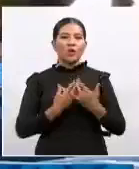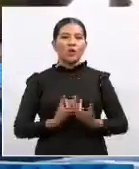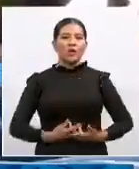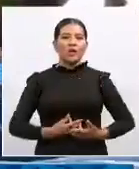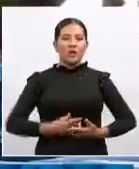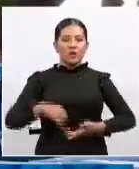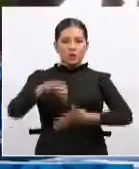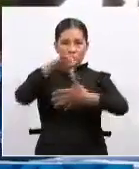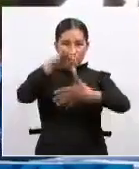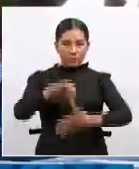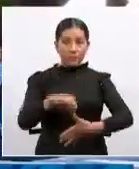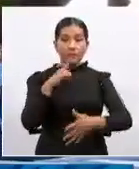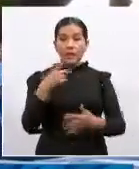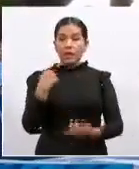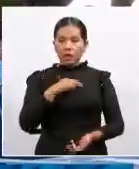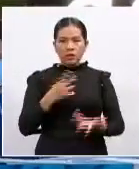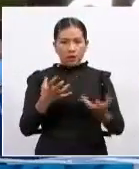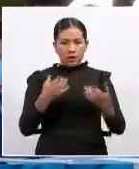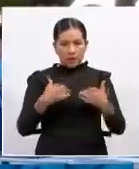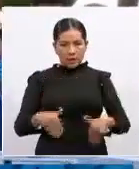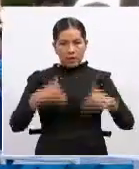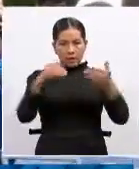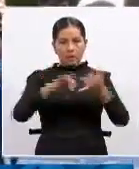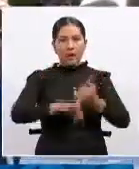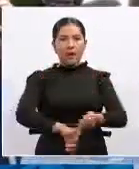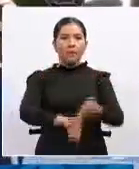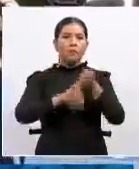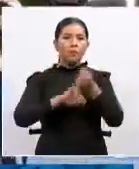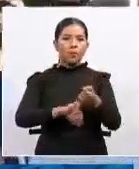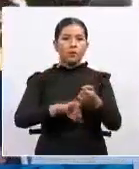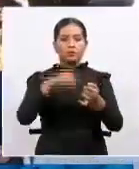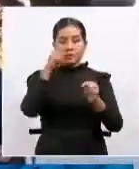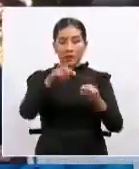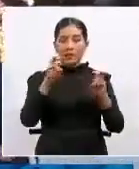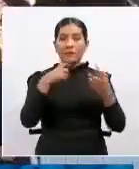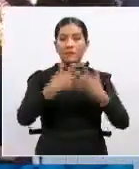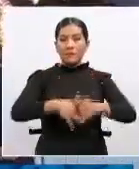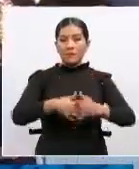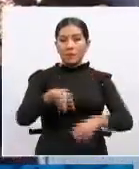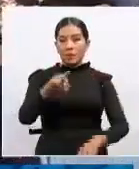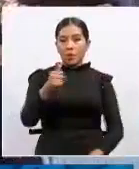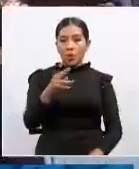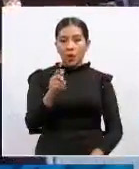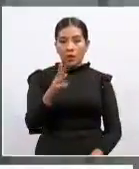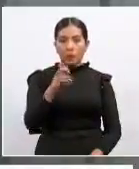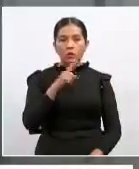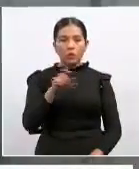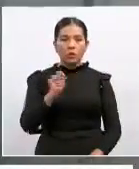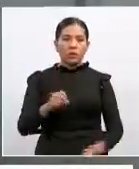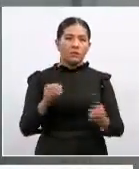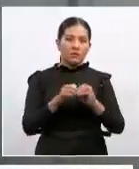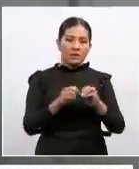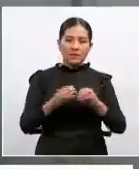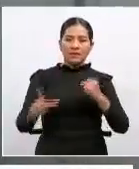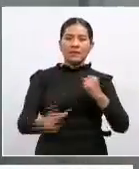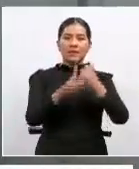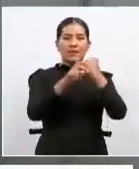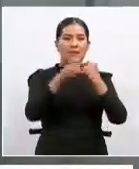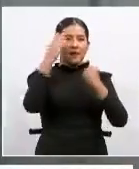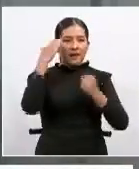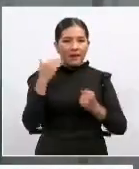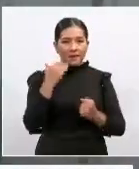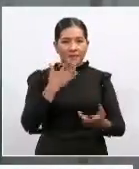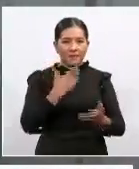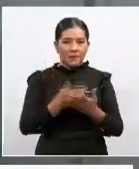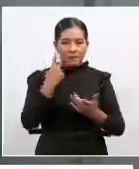atrevida apuesta porque creemos que Quantum y Bolivia pueden estar a la vanguardia de lo que se viene en todo el mundo, que es el cambio de matriz